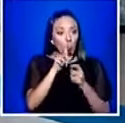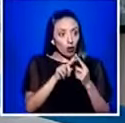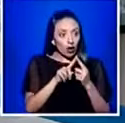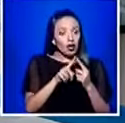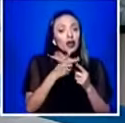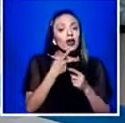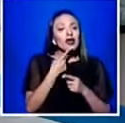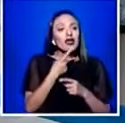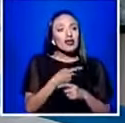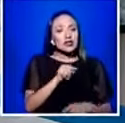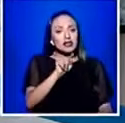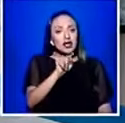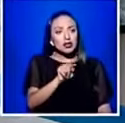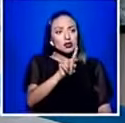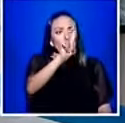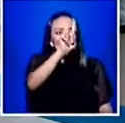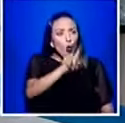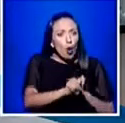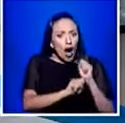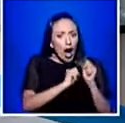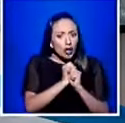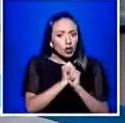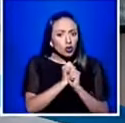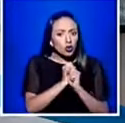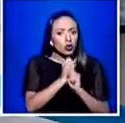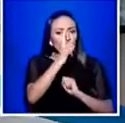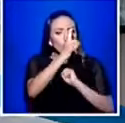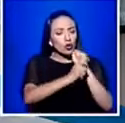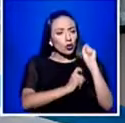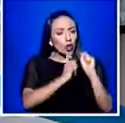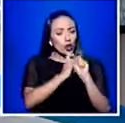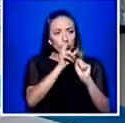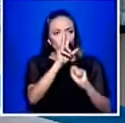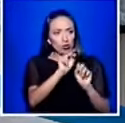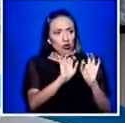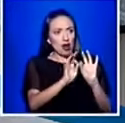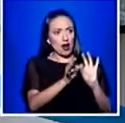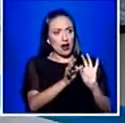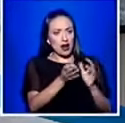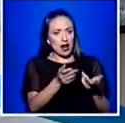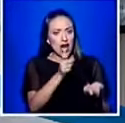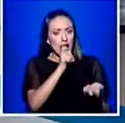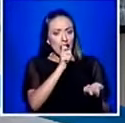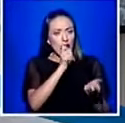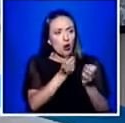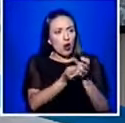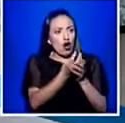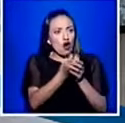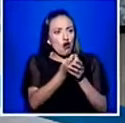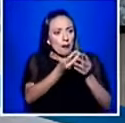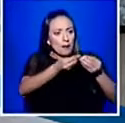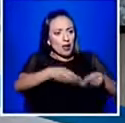lleva más de un año sin reparación. Buenos días, querida vecina Verónica, por favor cuéntenos